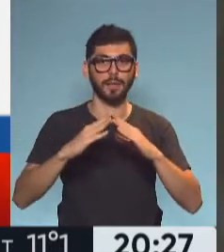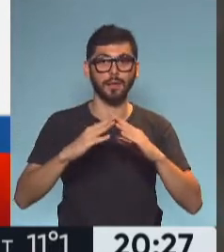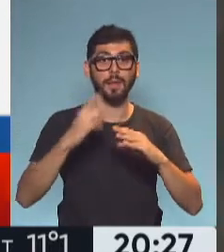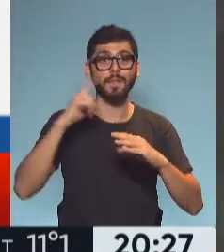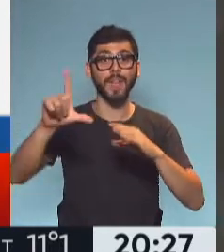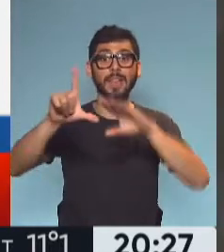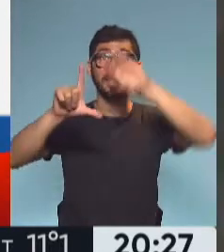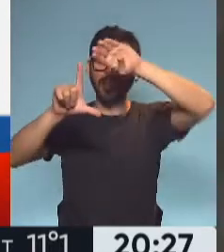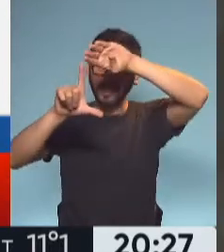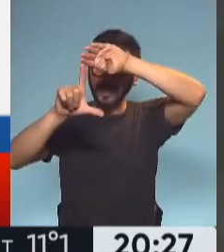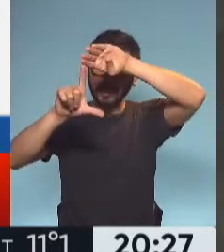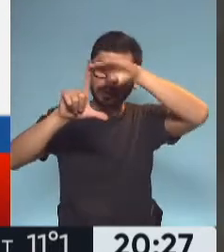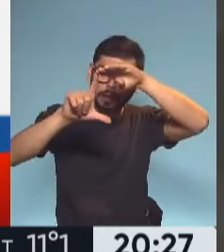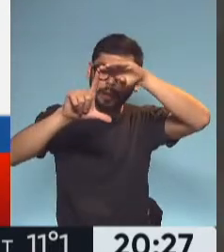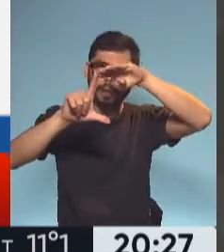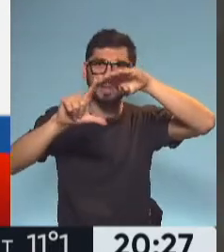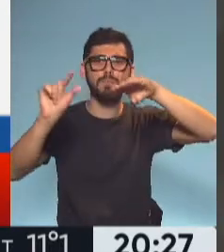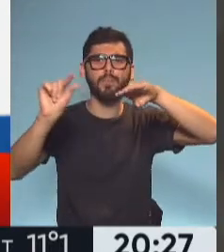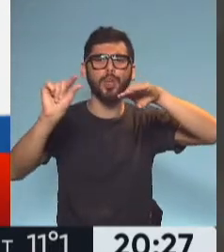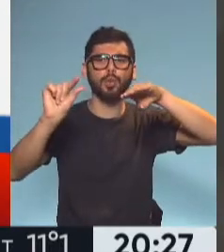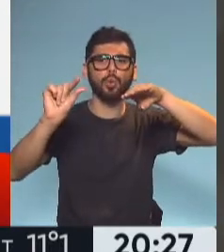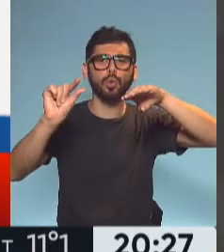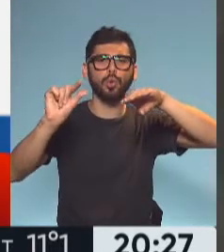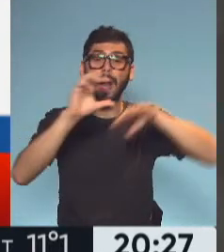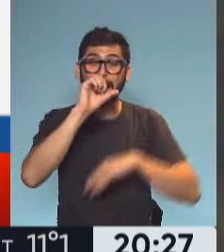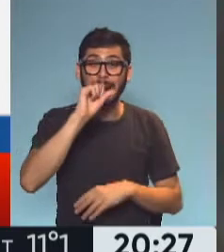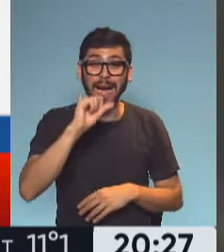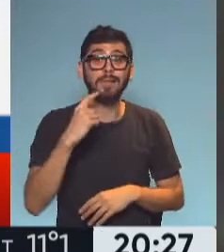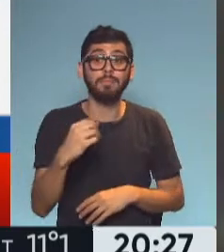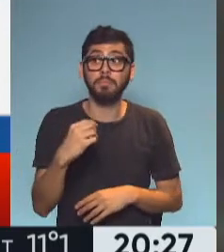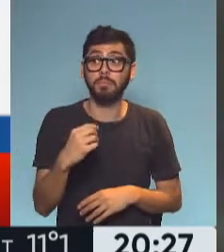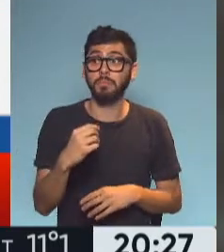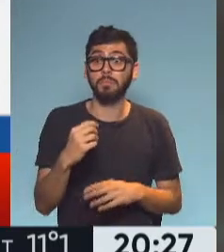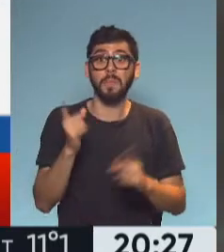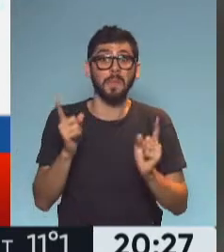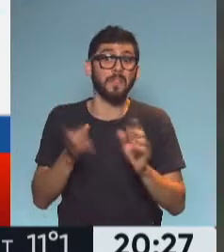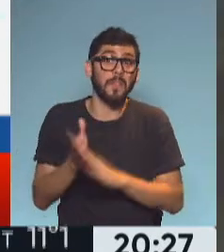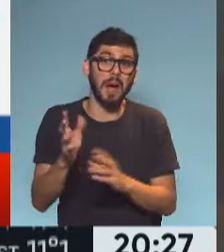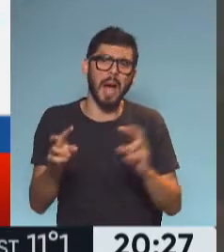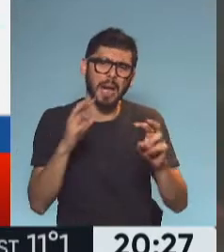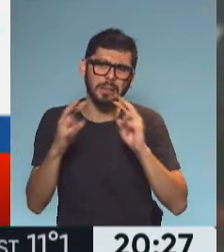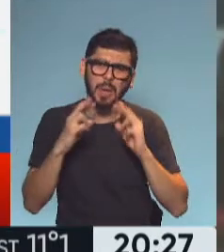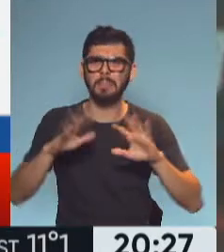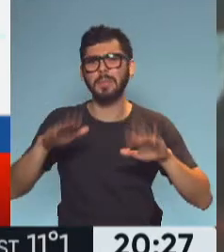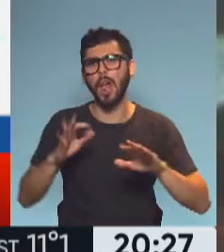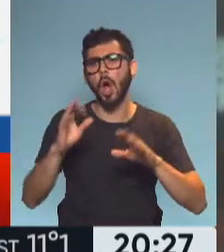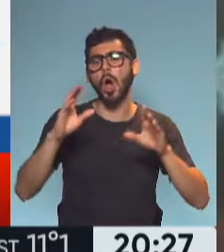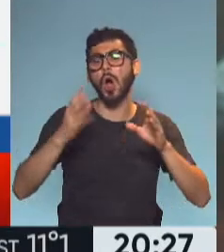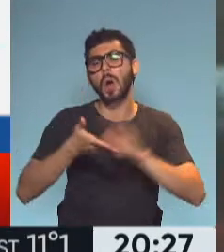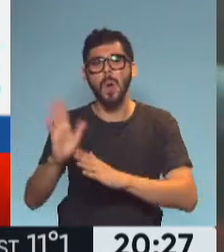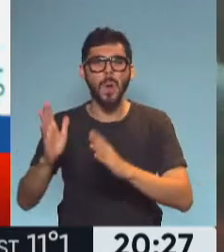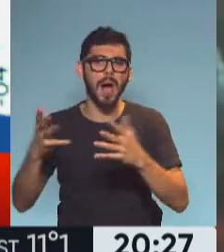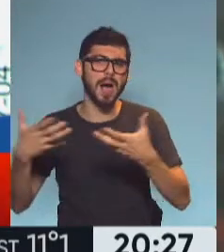ese fue mínimo. ¿Por qué? La gente seguía yendo al restaurante, se quedaban, después del restaurante salían, los